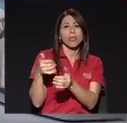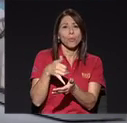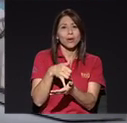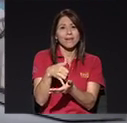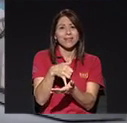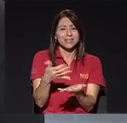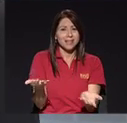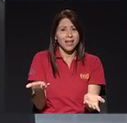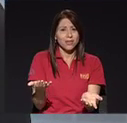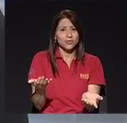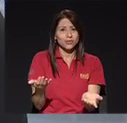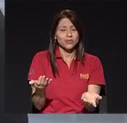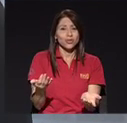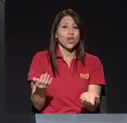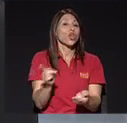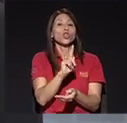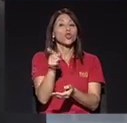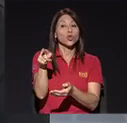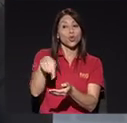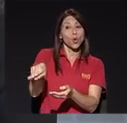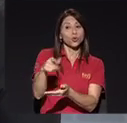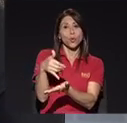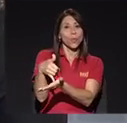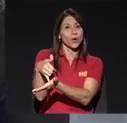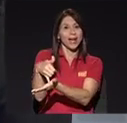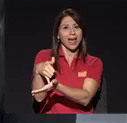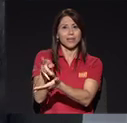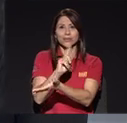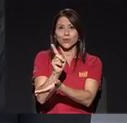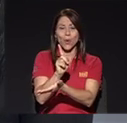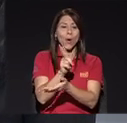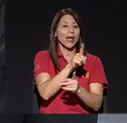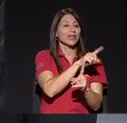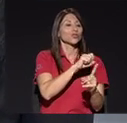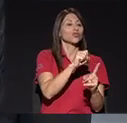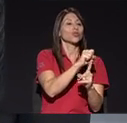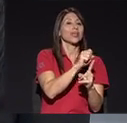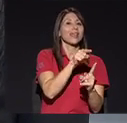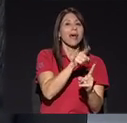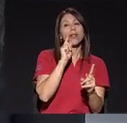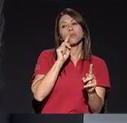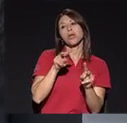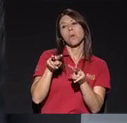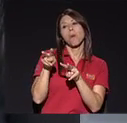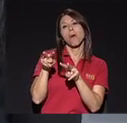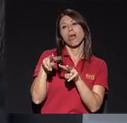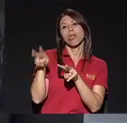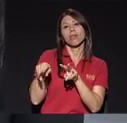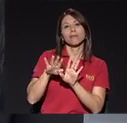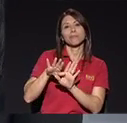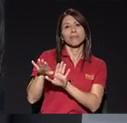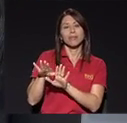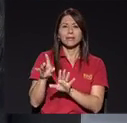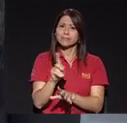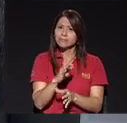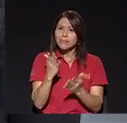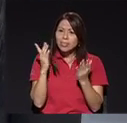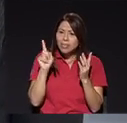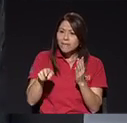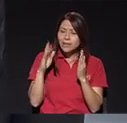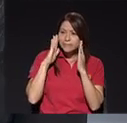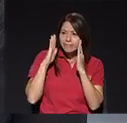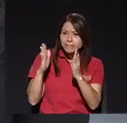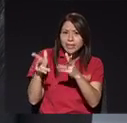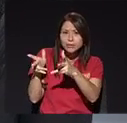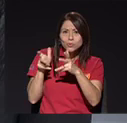Porque no son grupos vulnerables, son grupos que la sociedad vulnerabiliza, ¿verdad? Claro, entonces, bueno, escucharlos